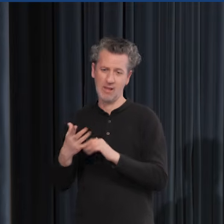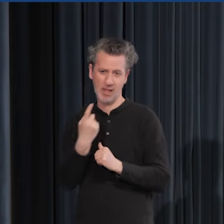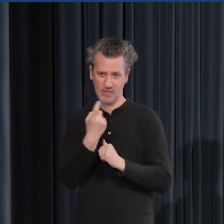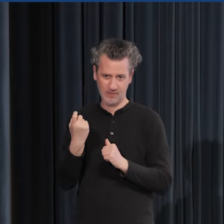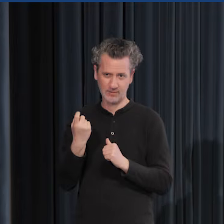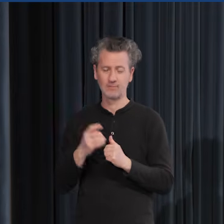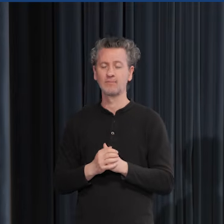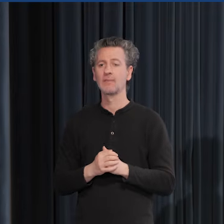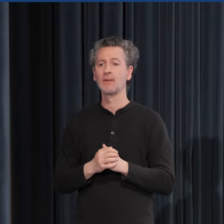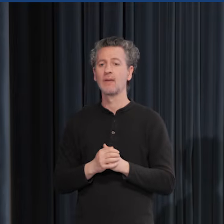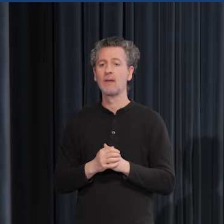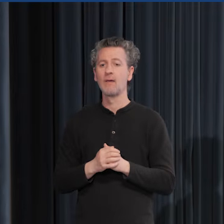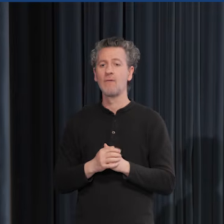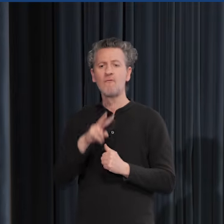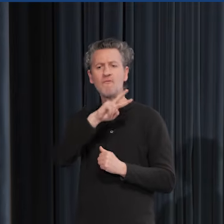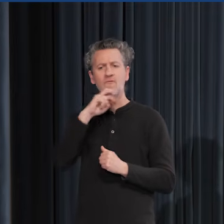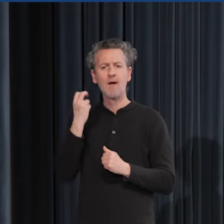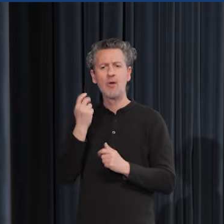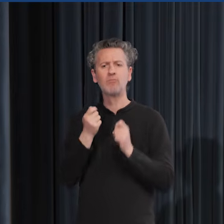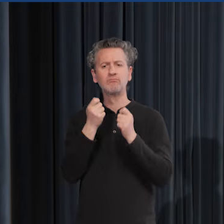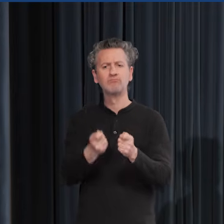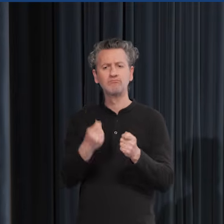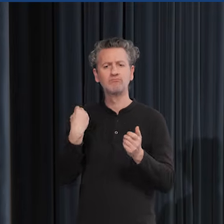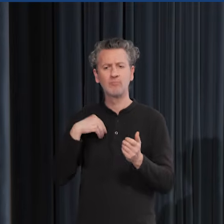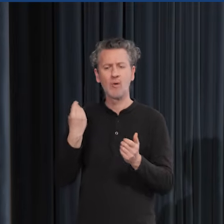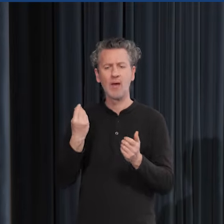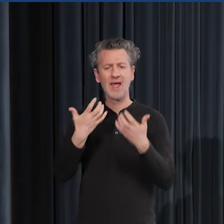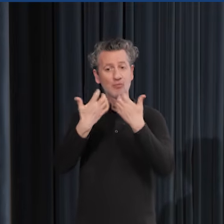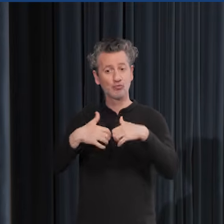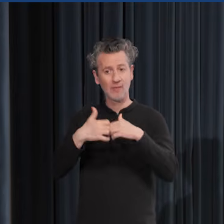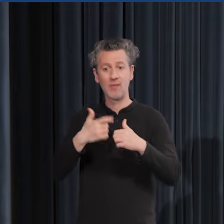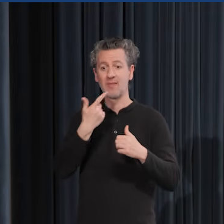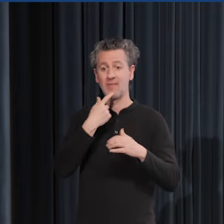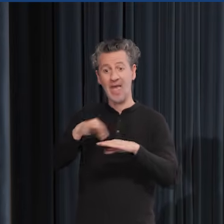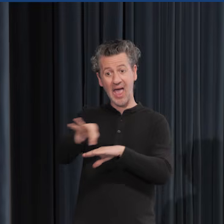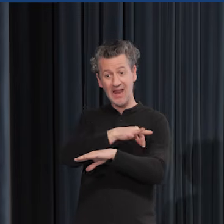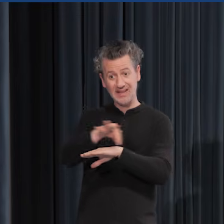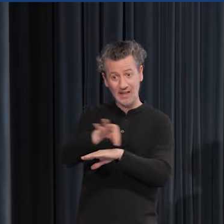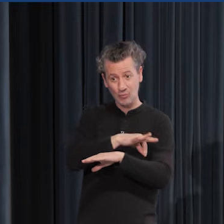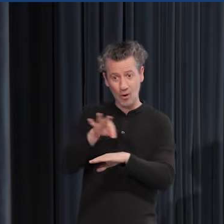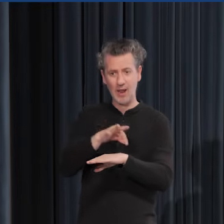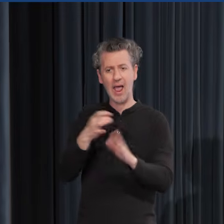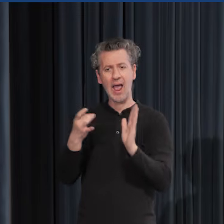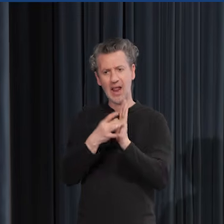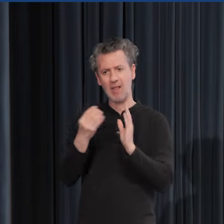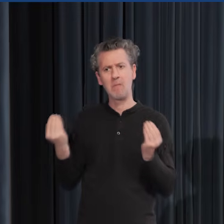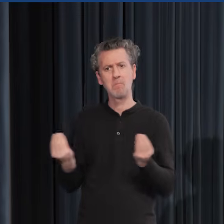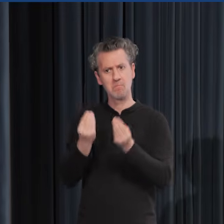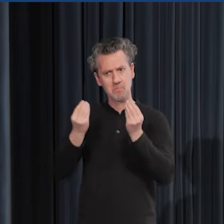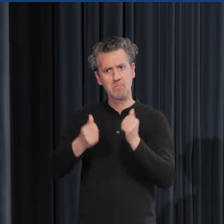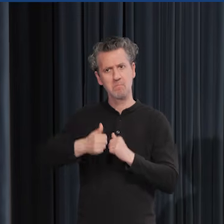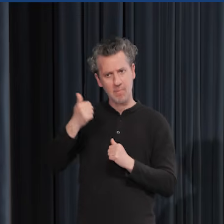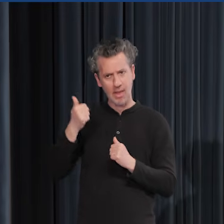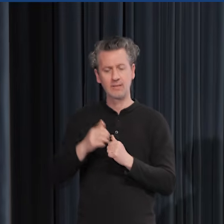¿Cuál es el valor que aporta la industrialización? Pues en principio hace que la calidad arquitectónica pueda llegar a ser mayor, que